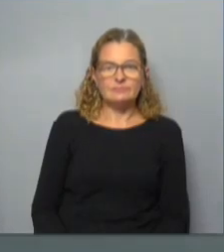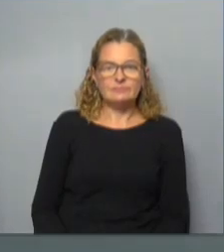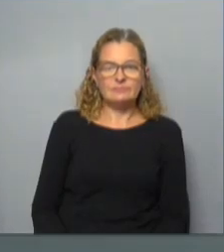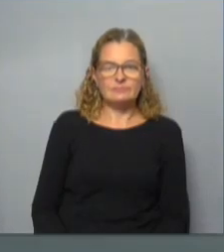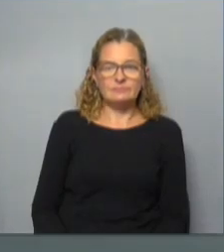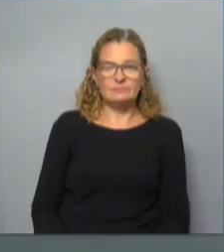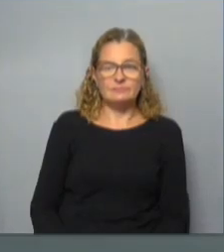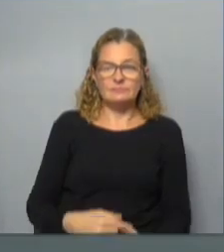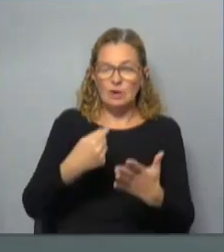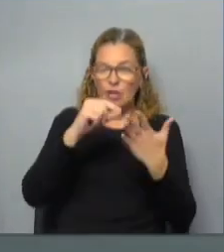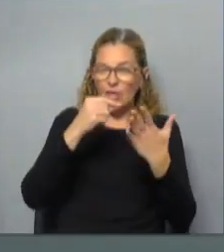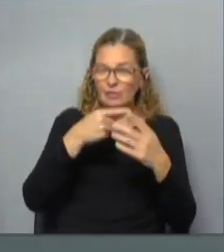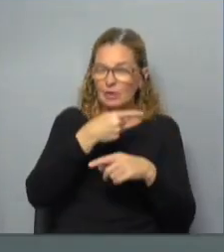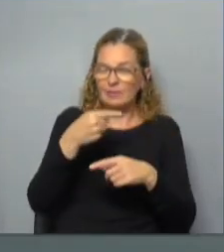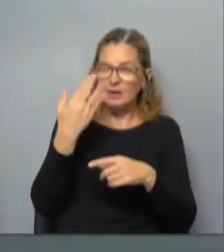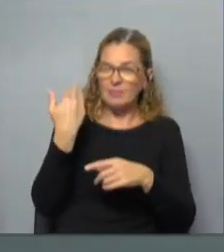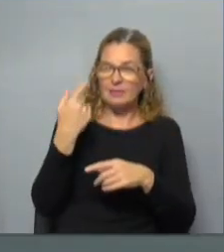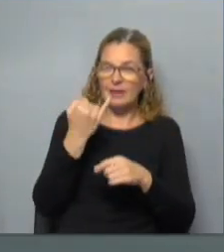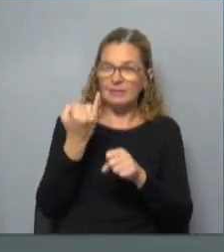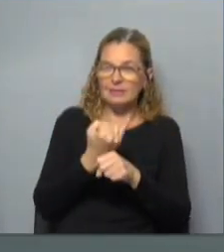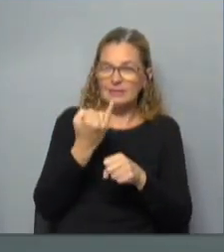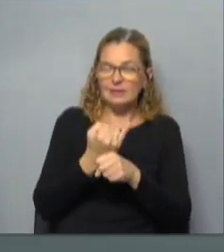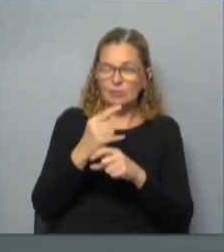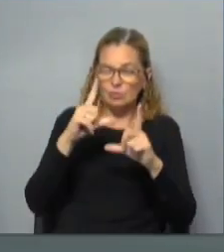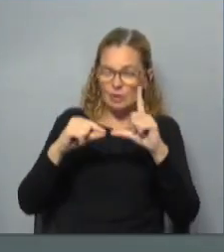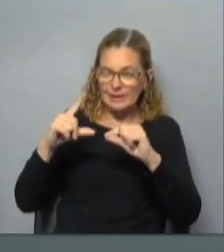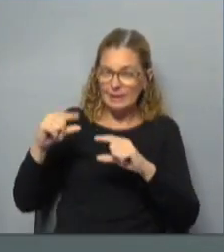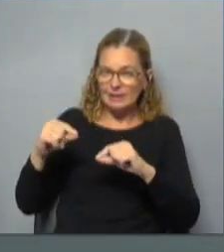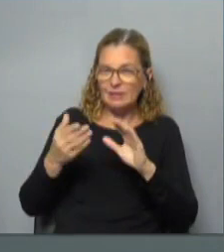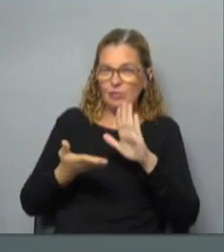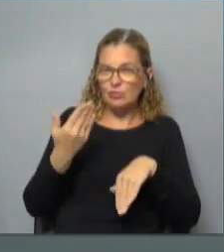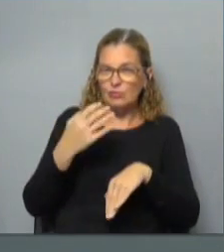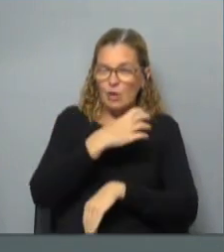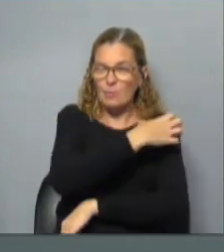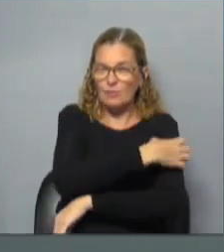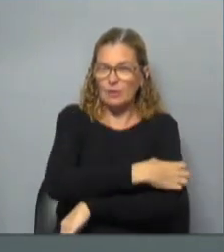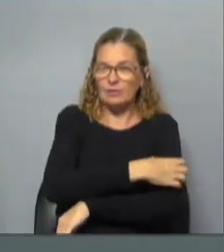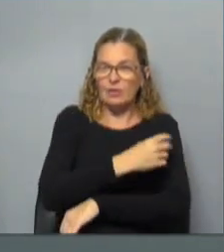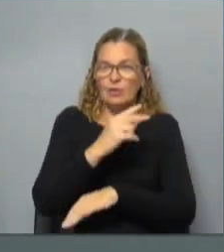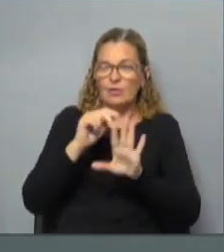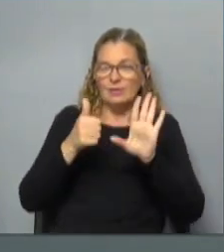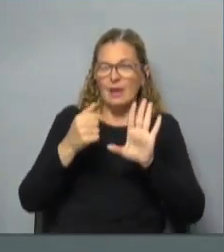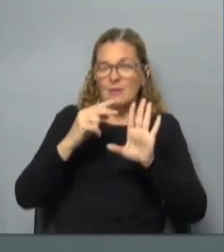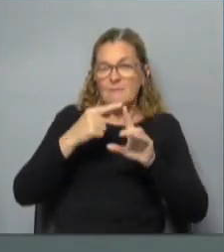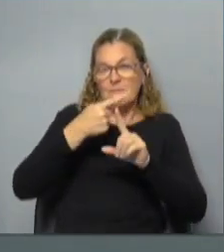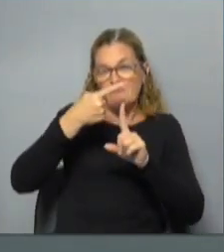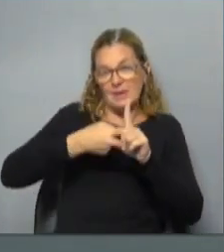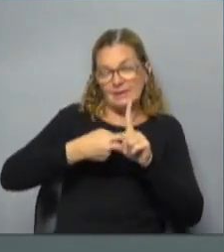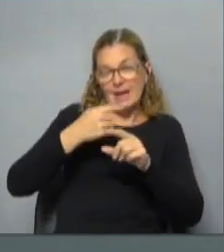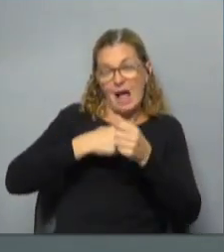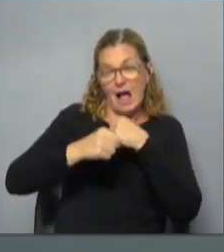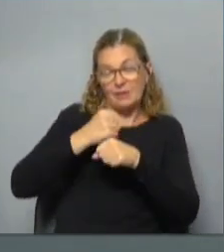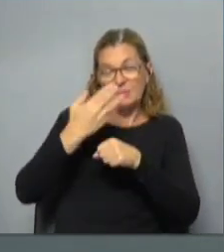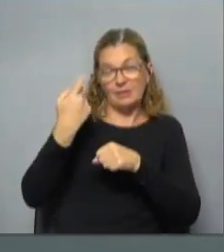bueno según los datos publicados la semana pasada por el instituto nacional de estadística subió la pobreza en el segundo semestre del año pasado y llegó a